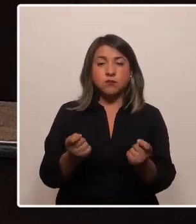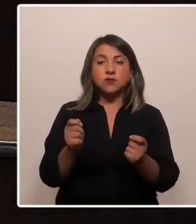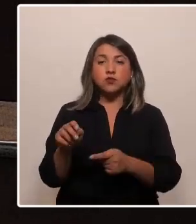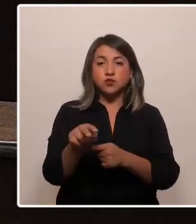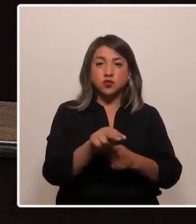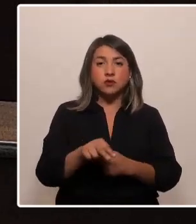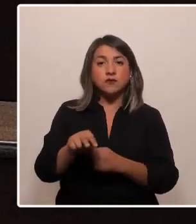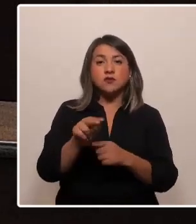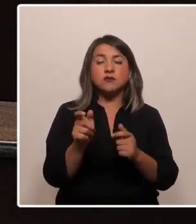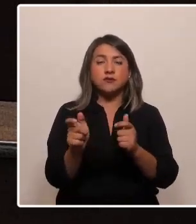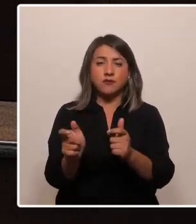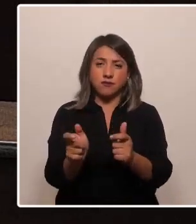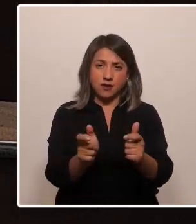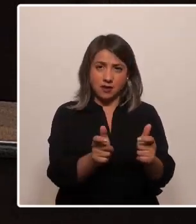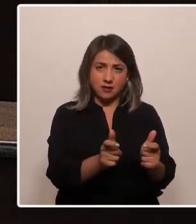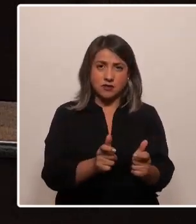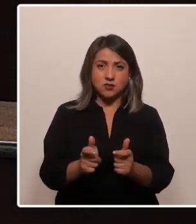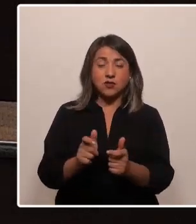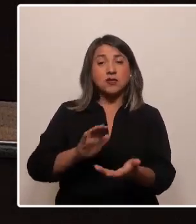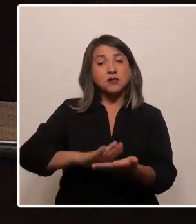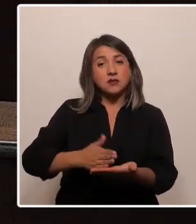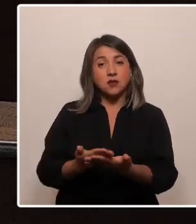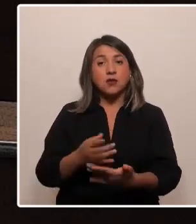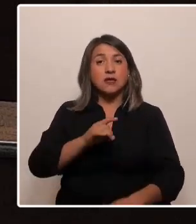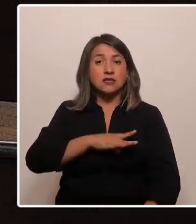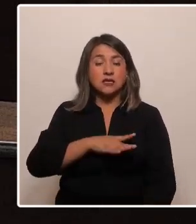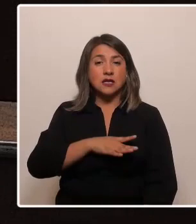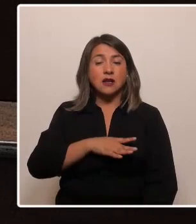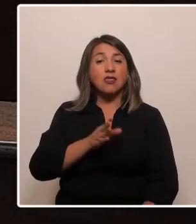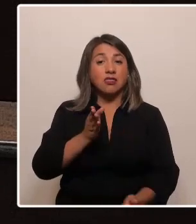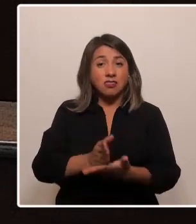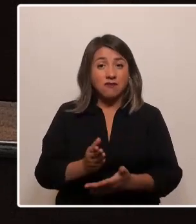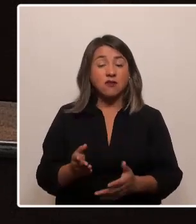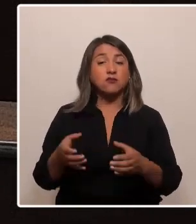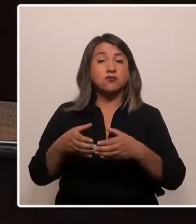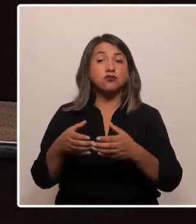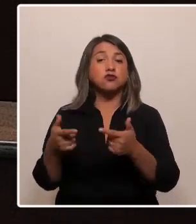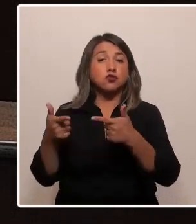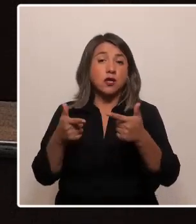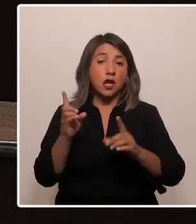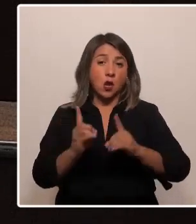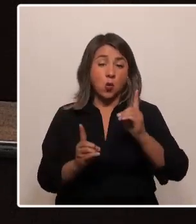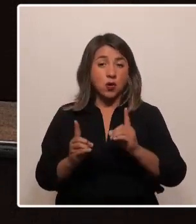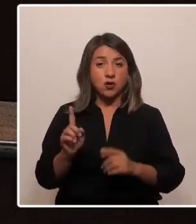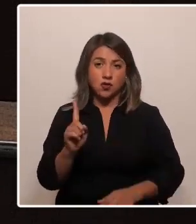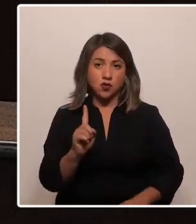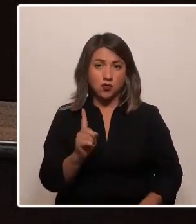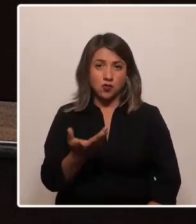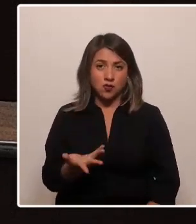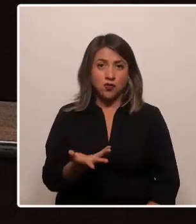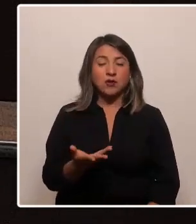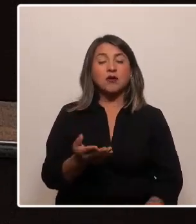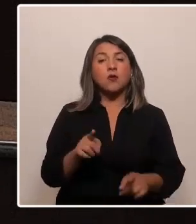y fiscalización. La salud en Chile no debe ser un privilegio para unos pocos, ni menos aún que para acceder a una atención de